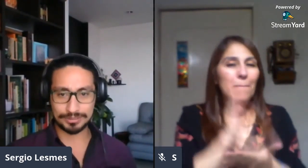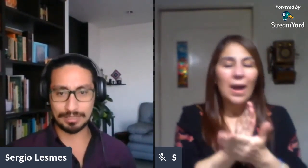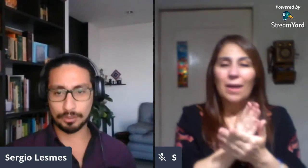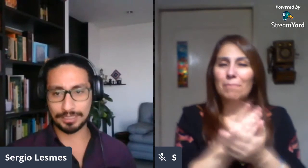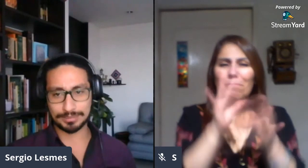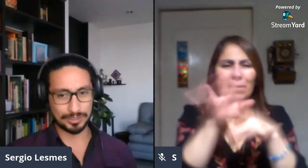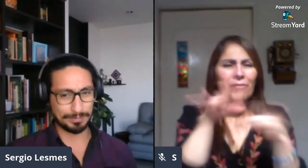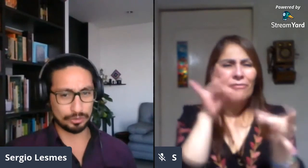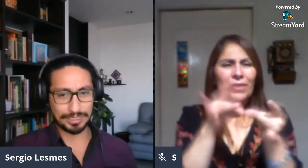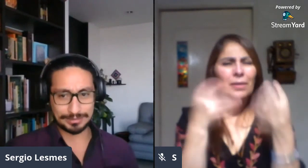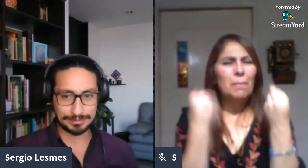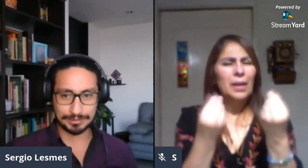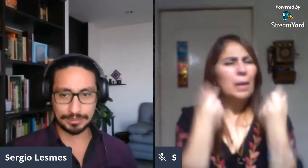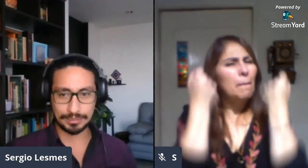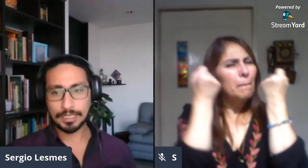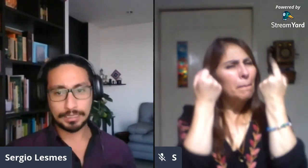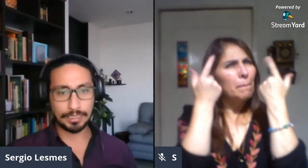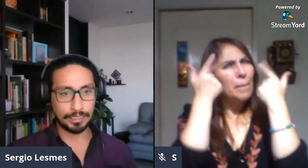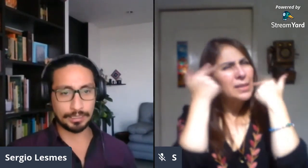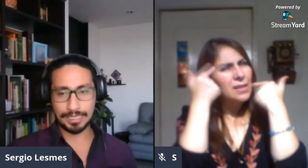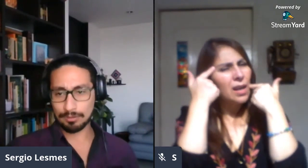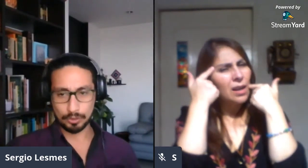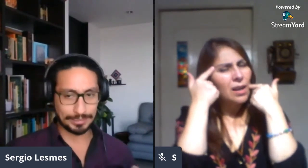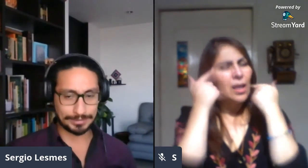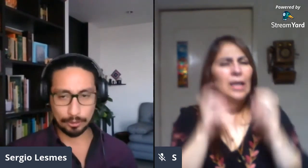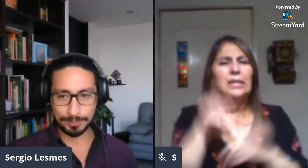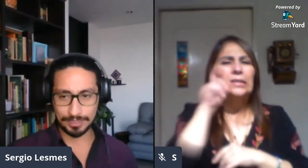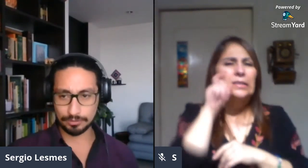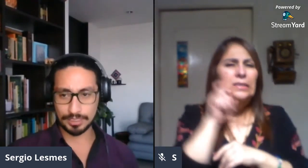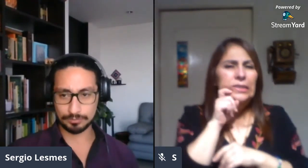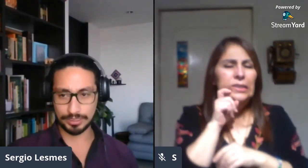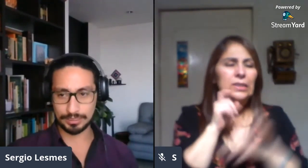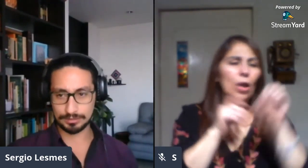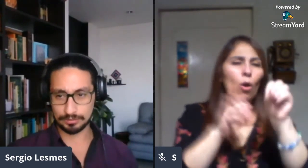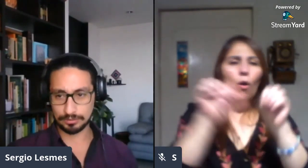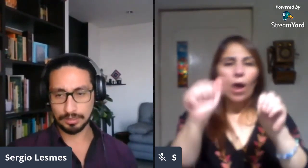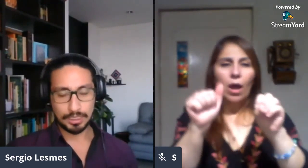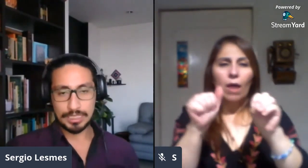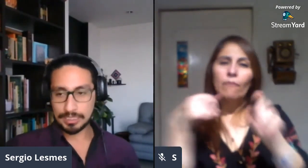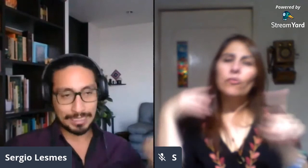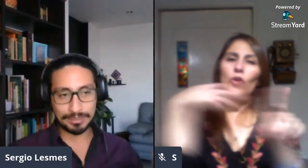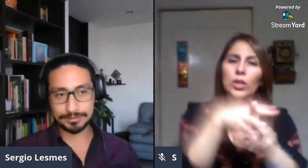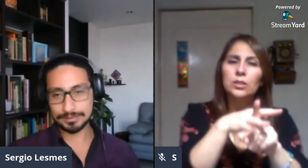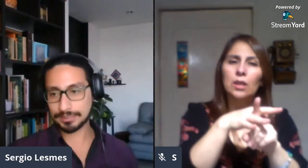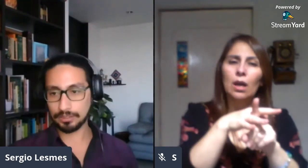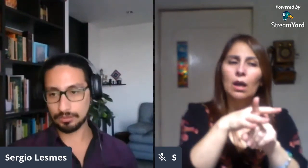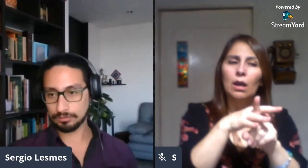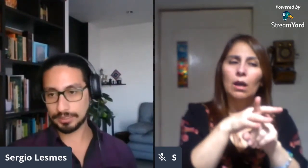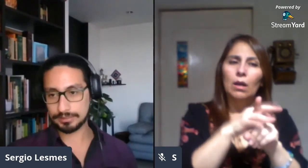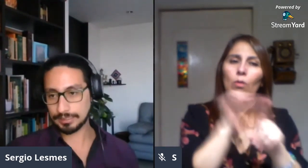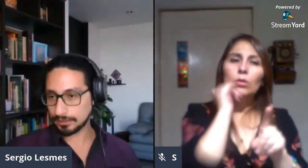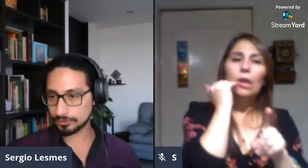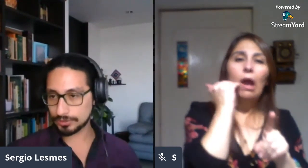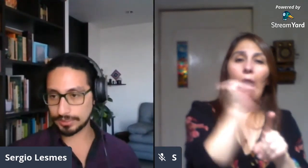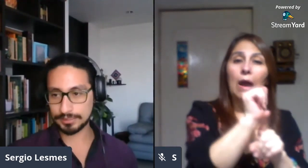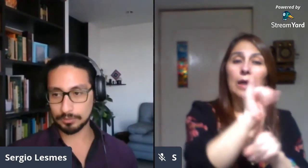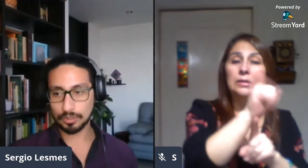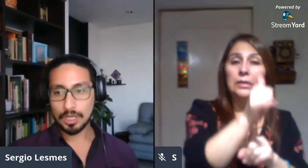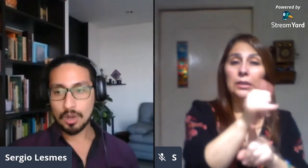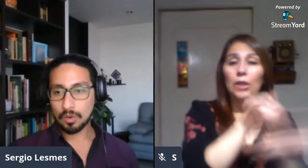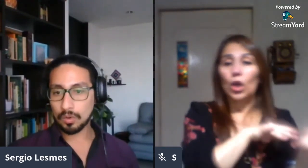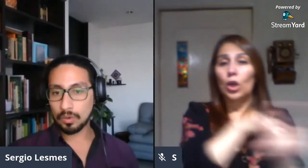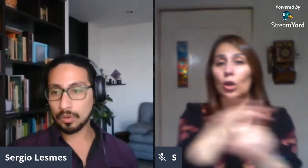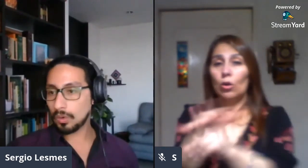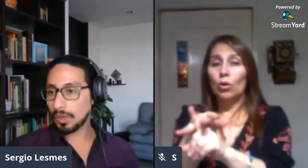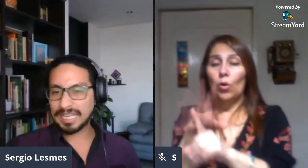esta violencia no es menos sexista que la violencia que opera sobre las mujeres, ¿no? Y la respuesta claramente es que no, que sigue siendo